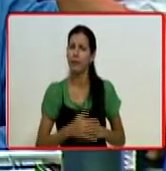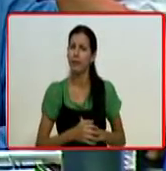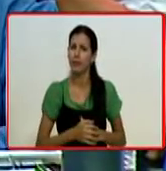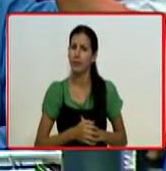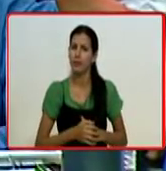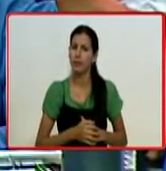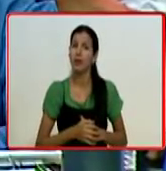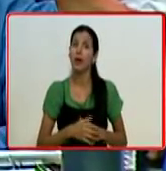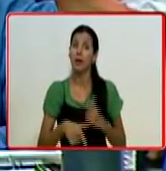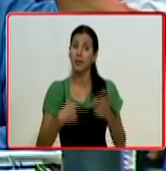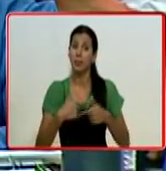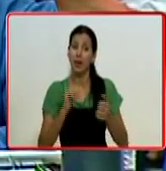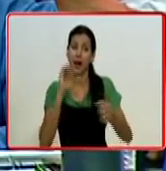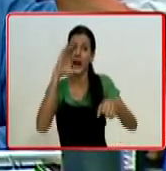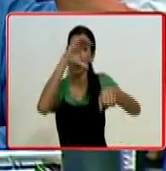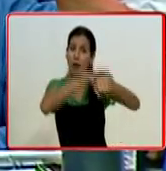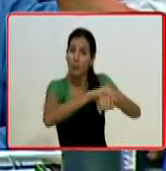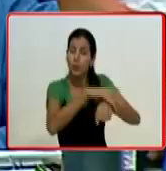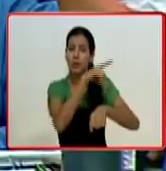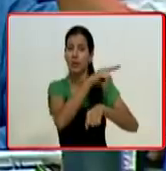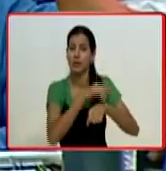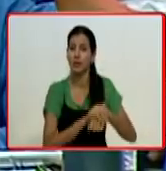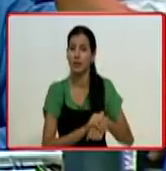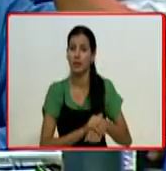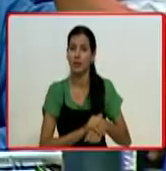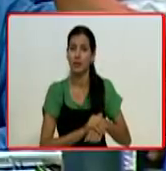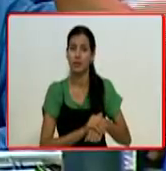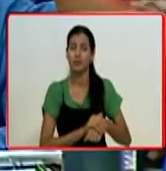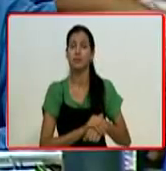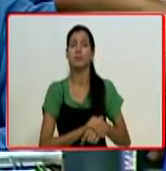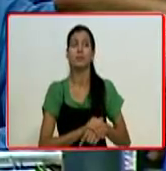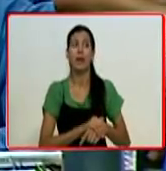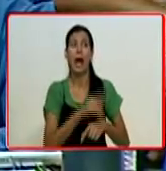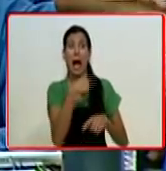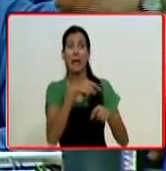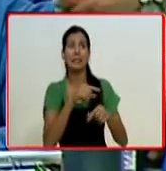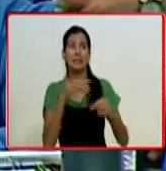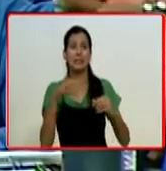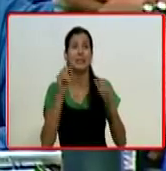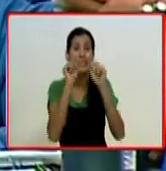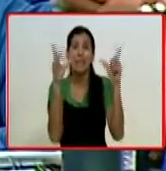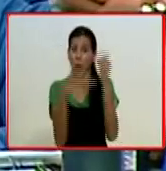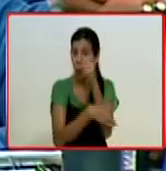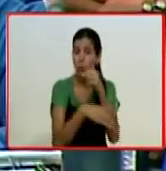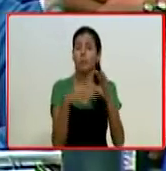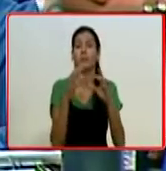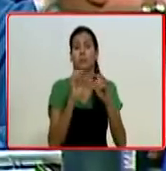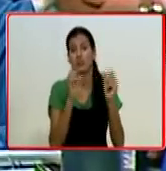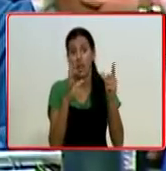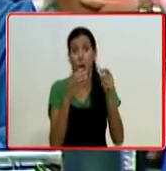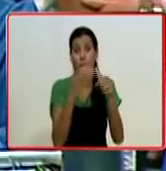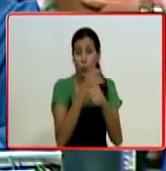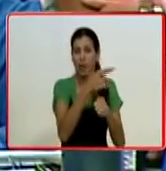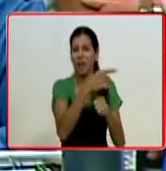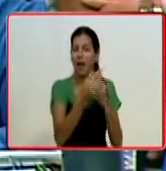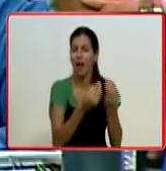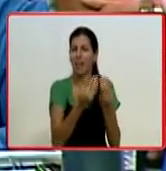luego a capturar, confiesan todo? ¿Qué haría el presidente Obama?